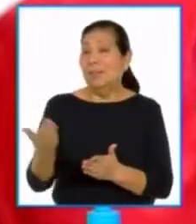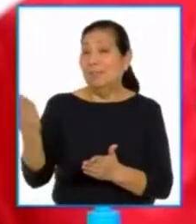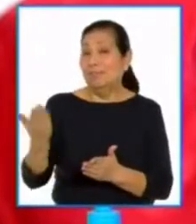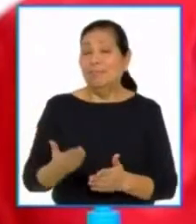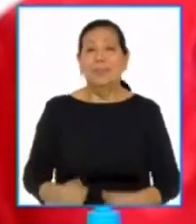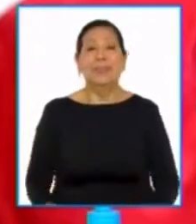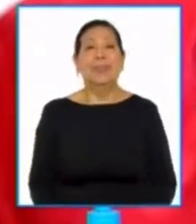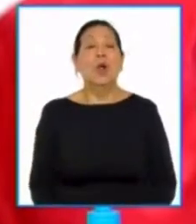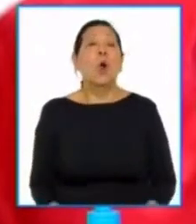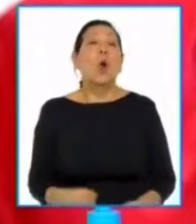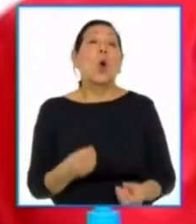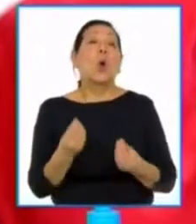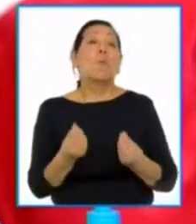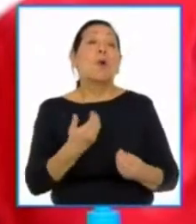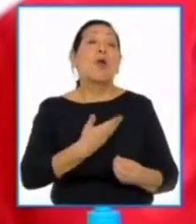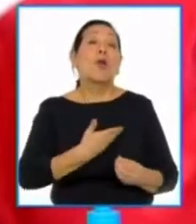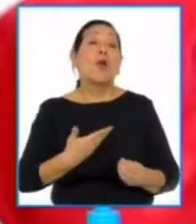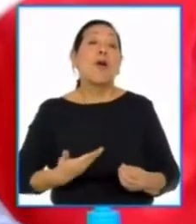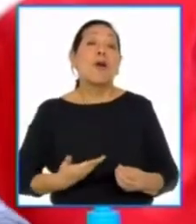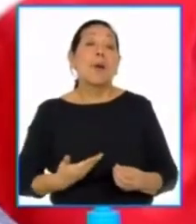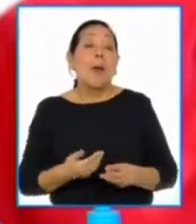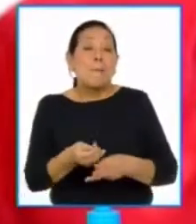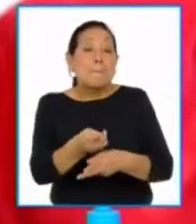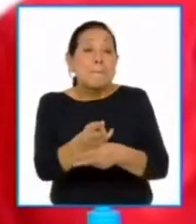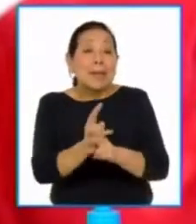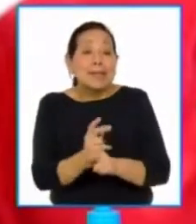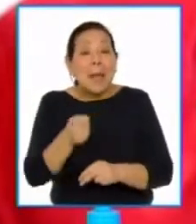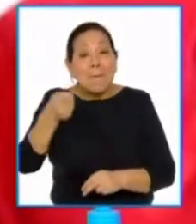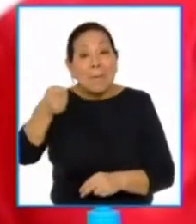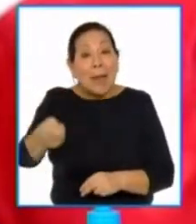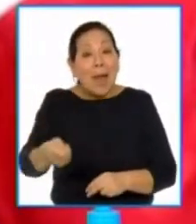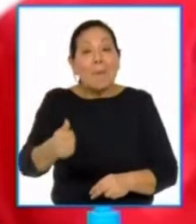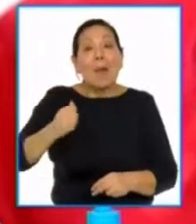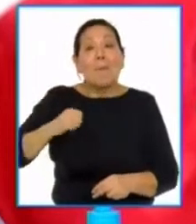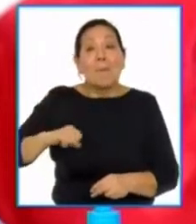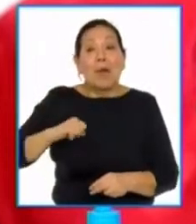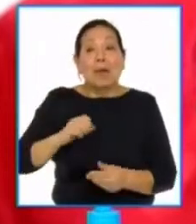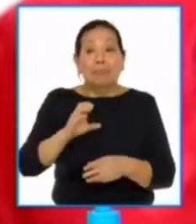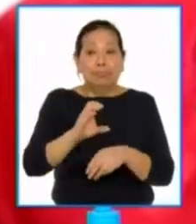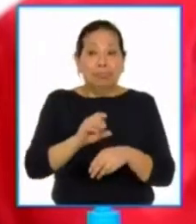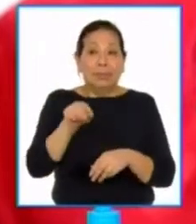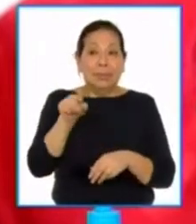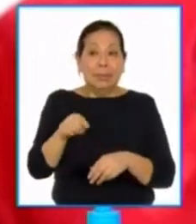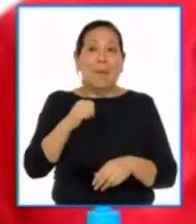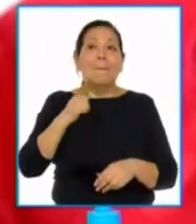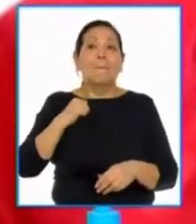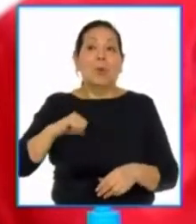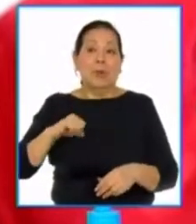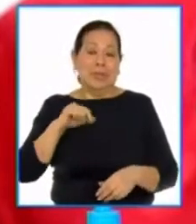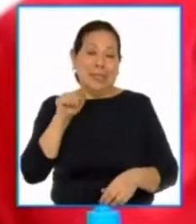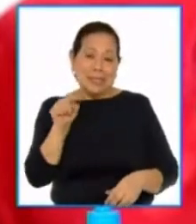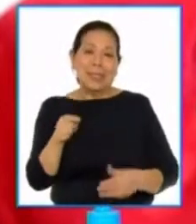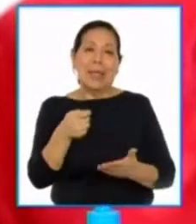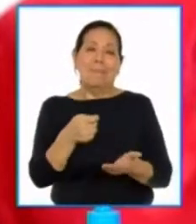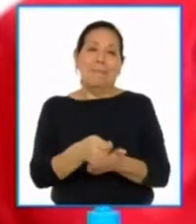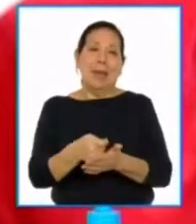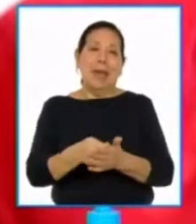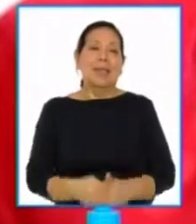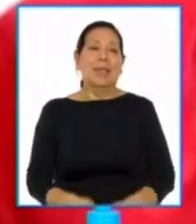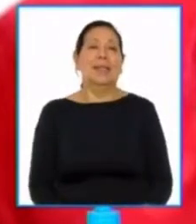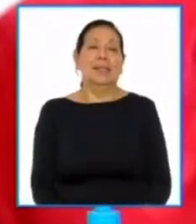preferentes es como si el gobierno le estuviese prestando plata al municipio, capitalizando al municipio.